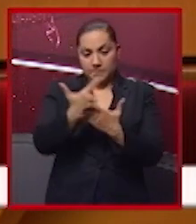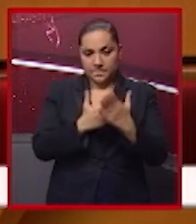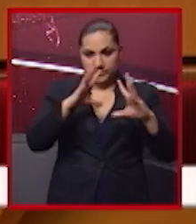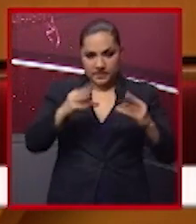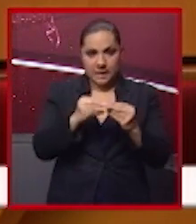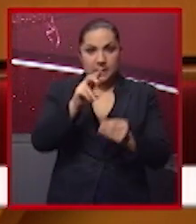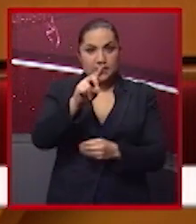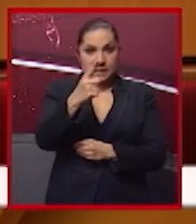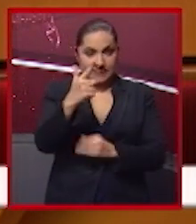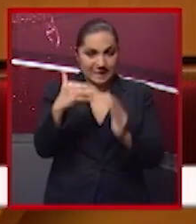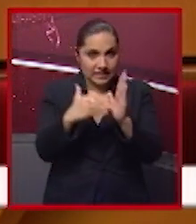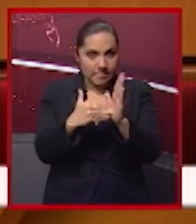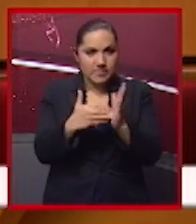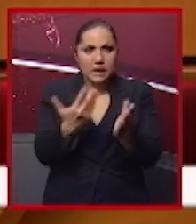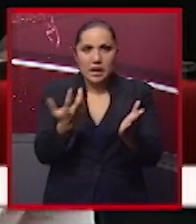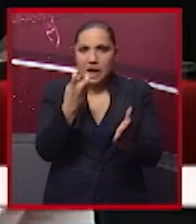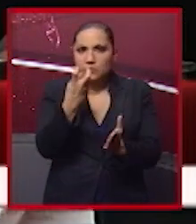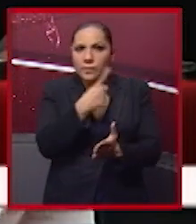lo que dice la ley.